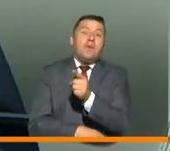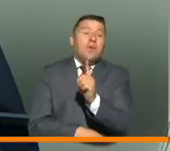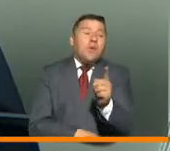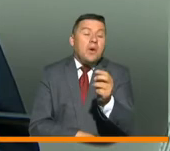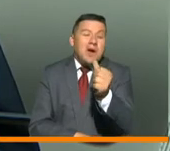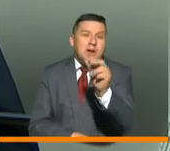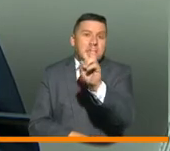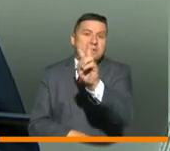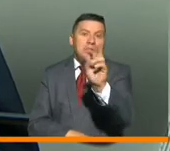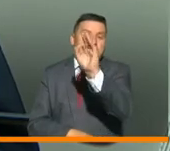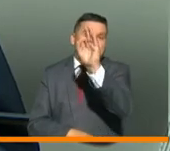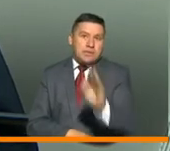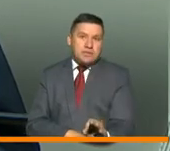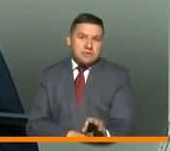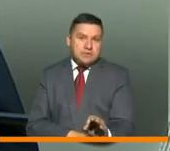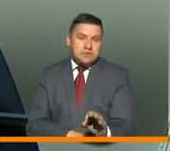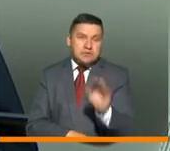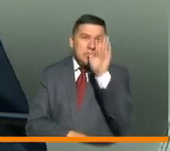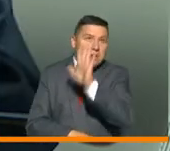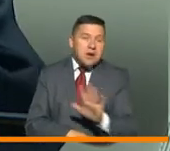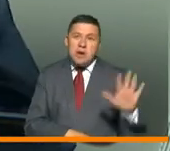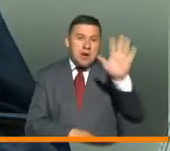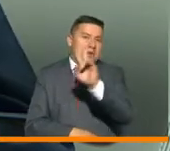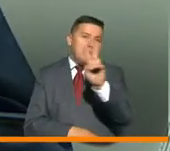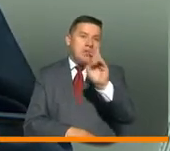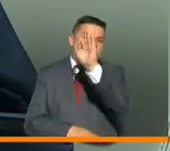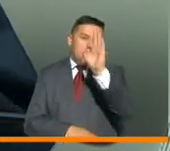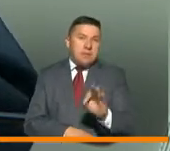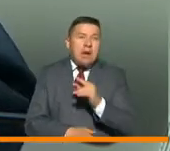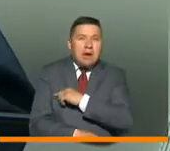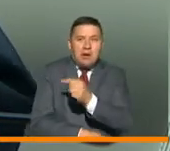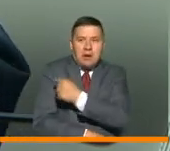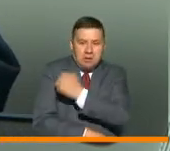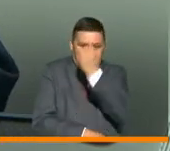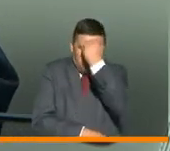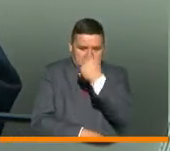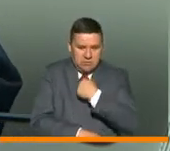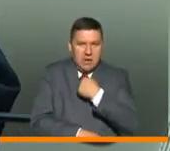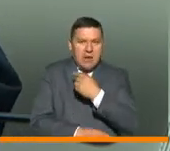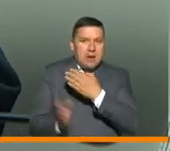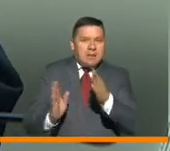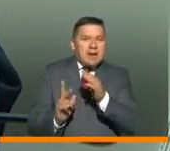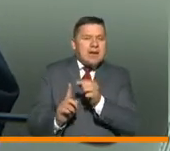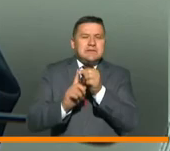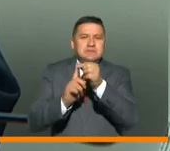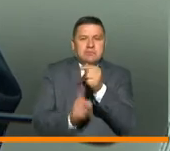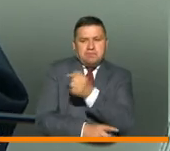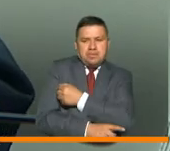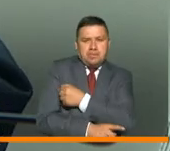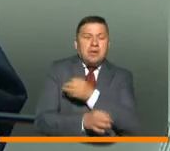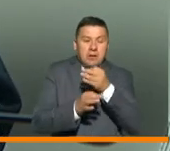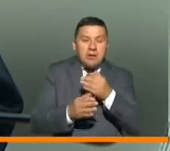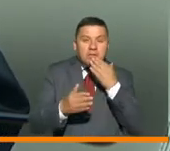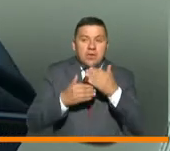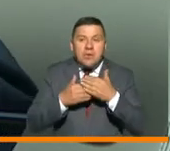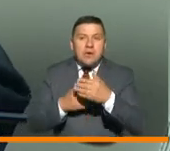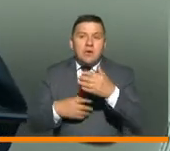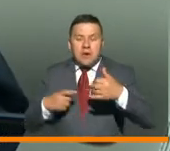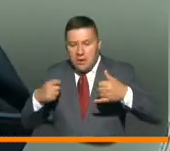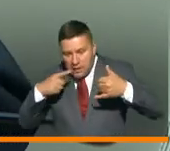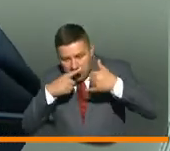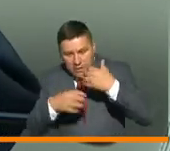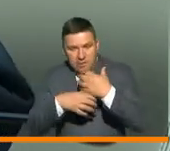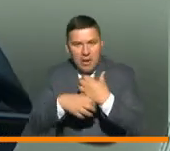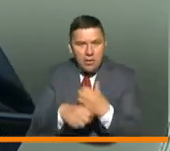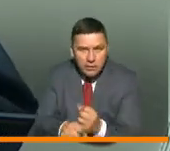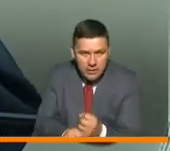del 22% de los maestros del país, y a ellos se suman los maestros en este plan especial que se ha definido para Amazonas, para